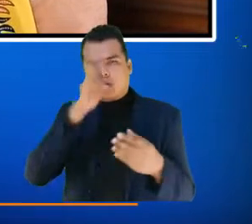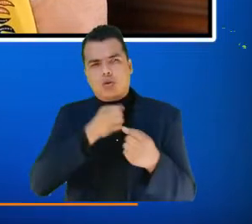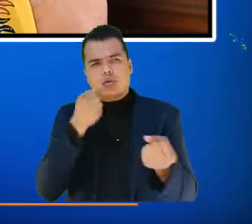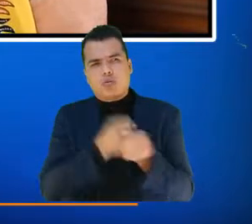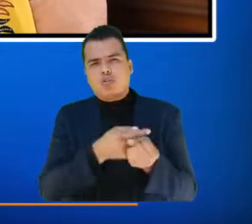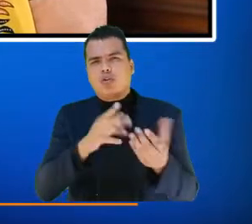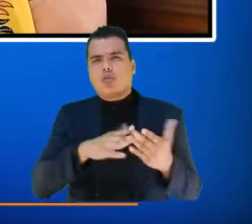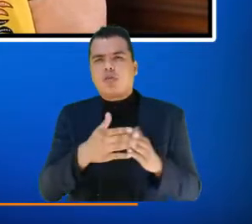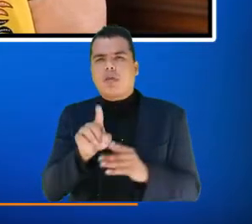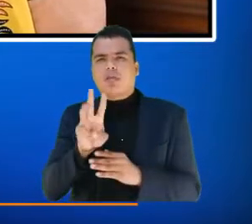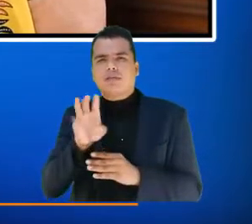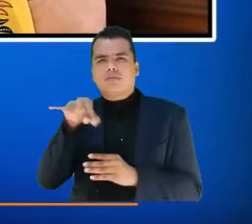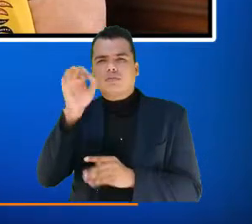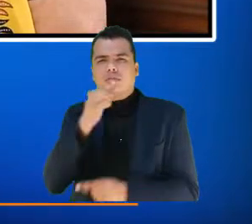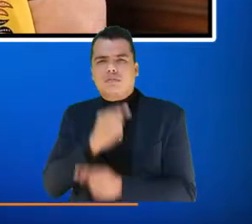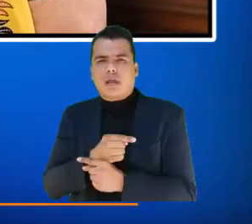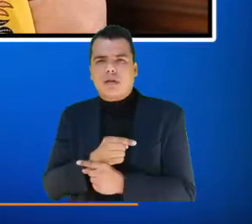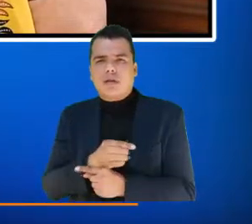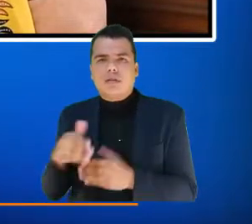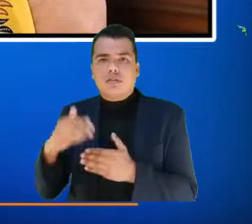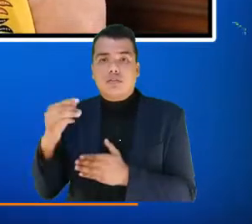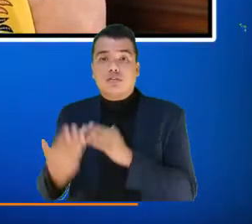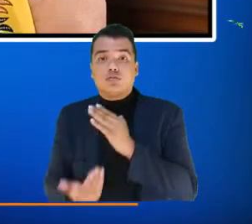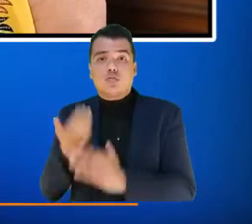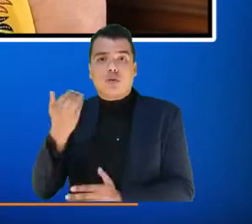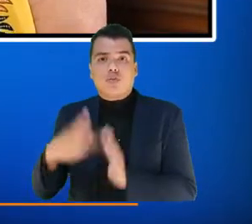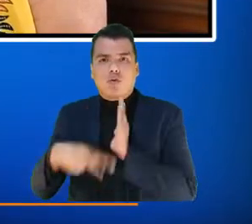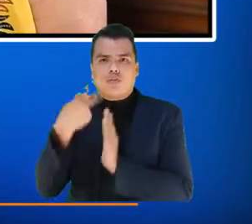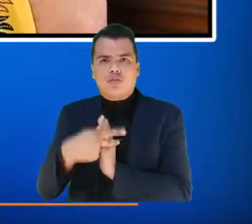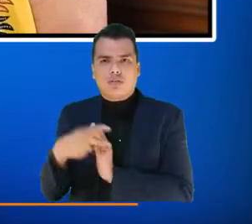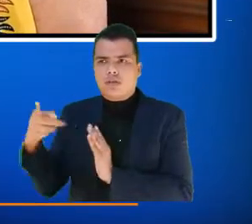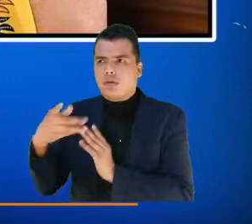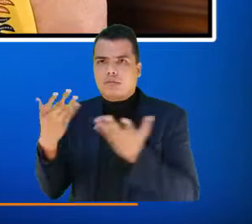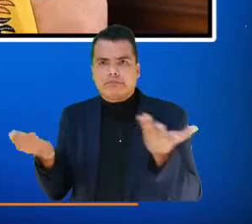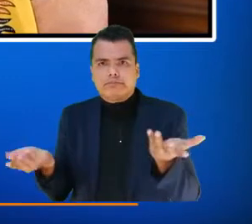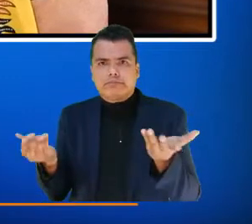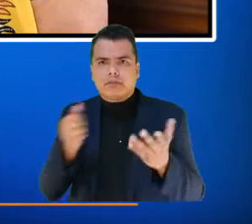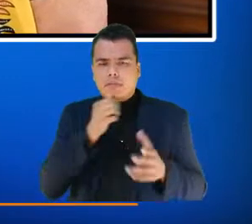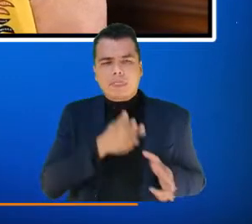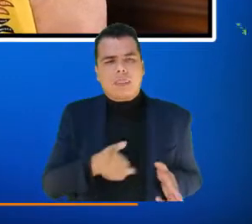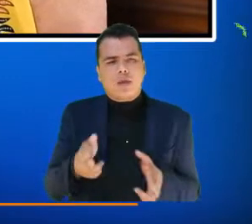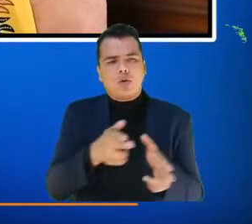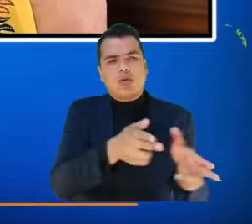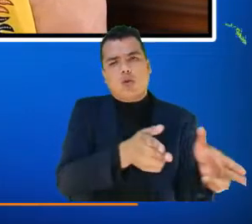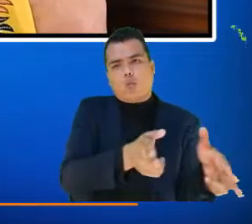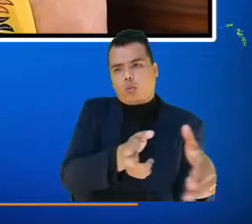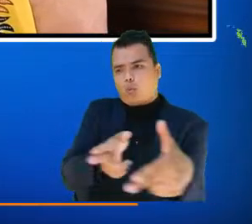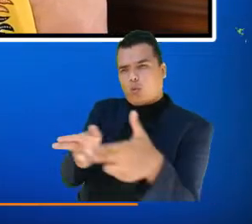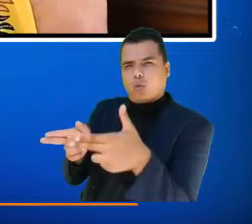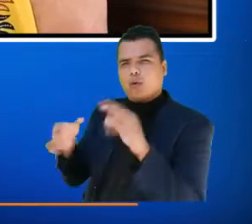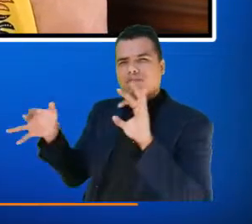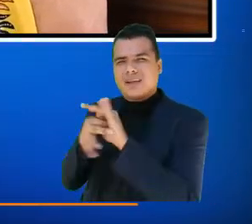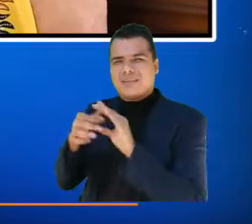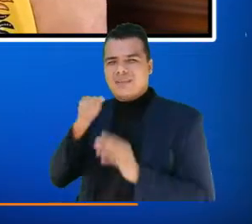vamos a hacer otro que hace parte del mismo proyecto? Porque la desviación del río Vejas consistía en